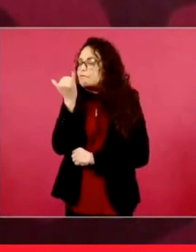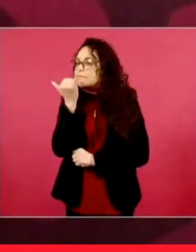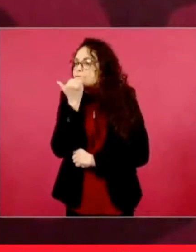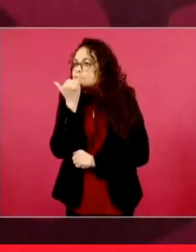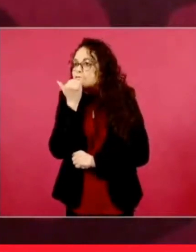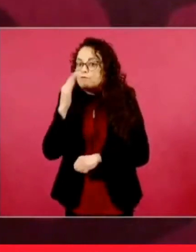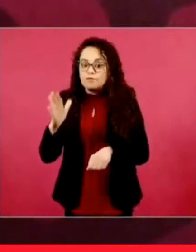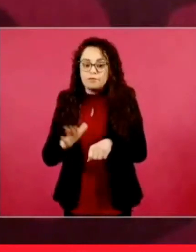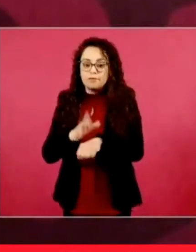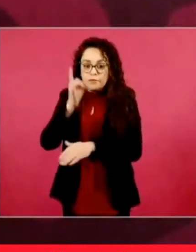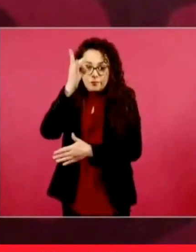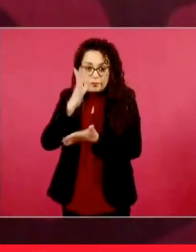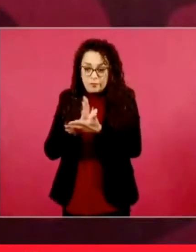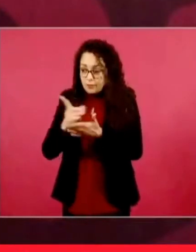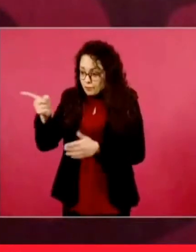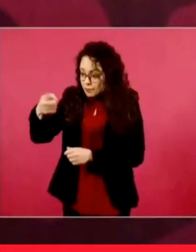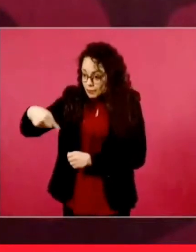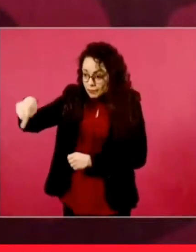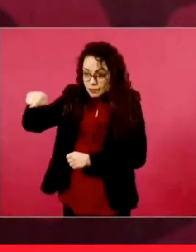son ellas,